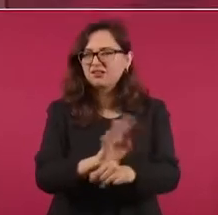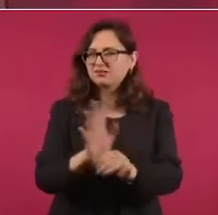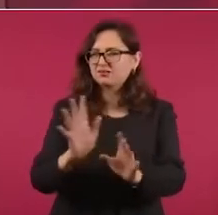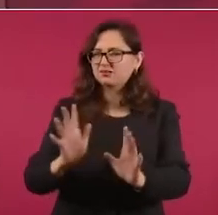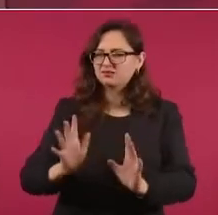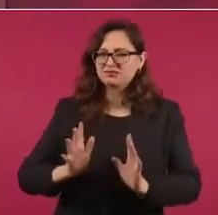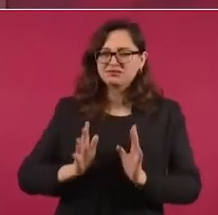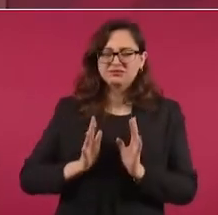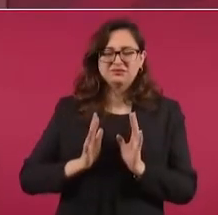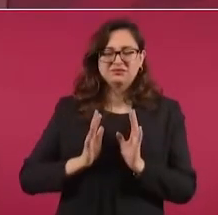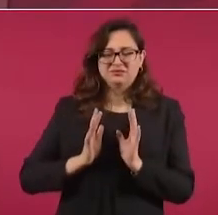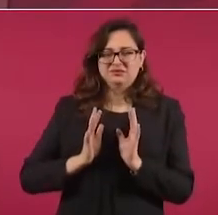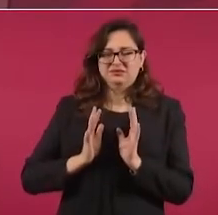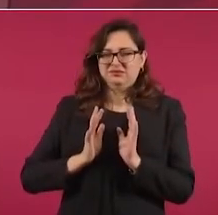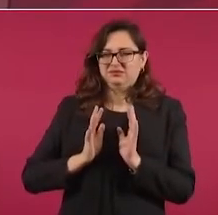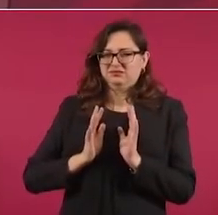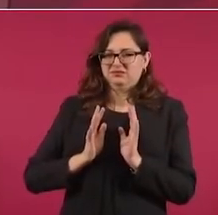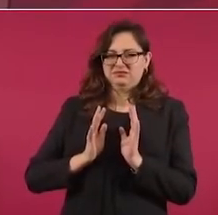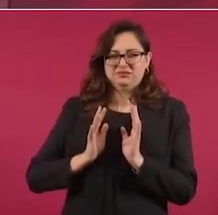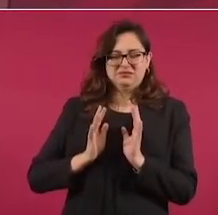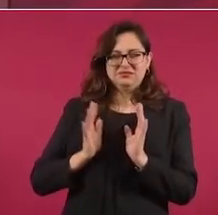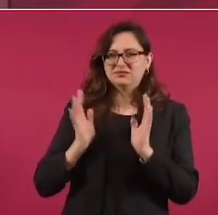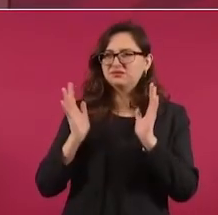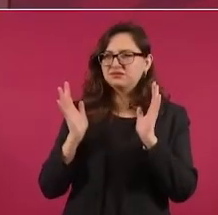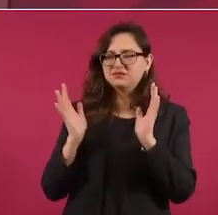Y ya está difícil que alguien